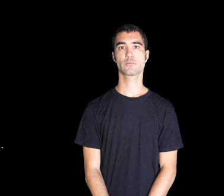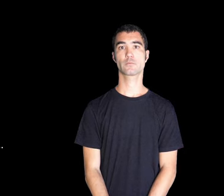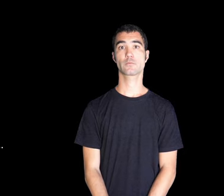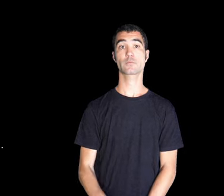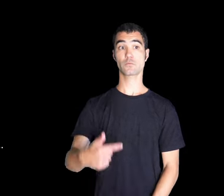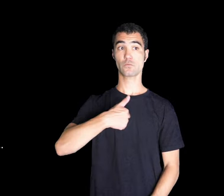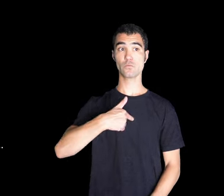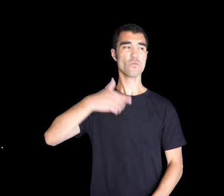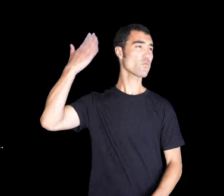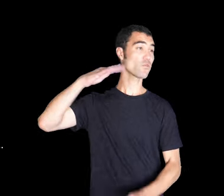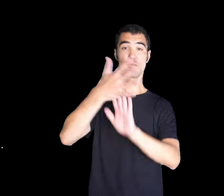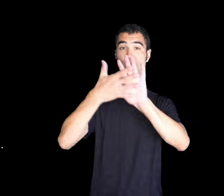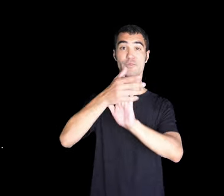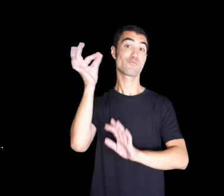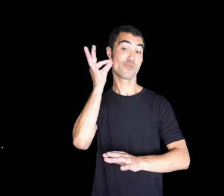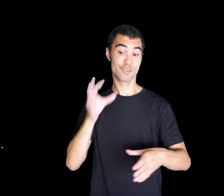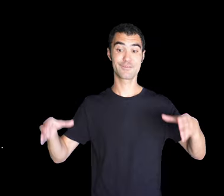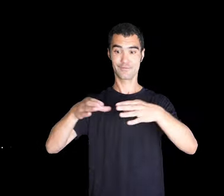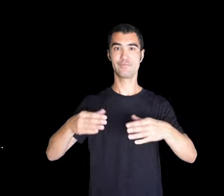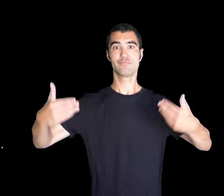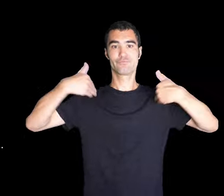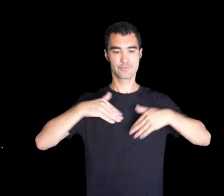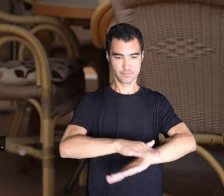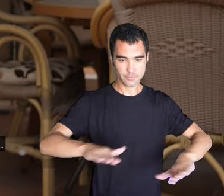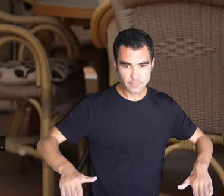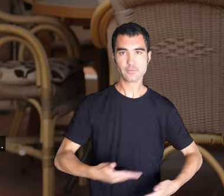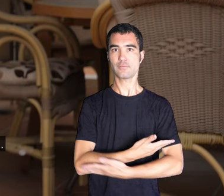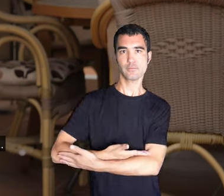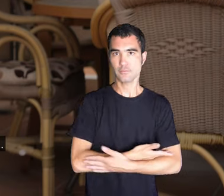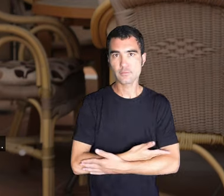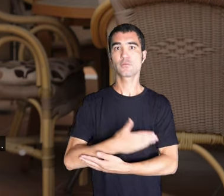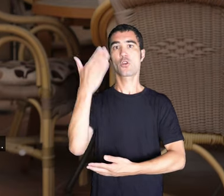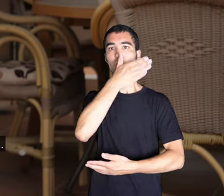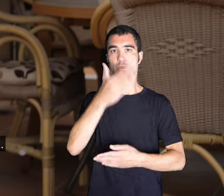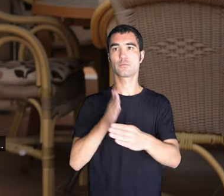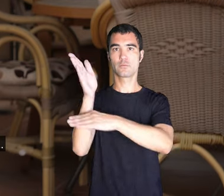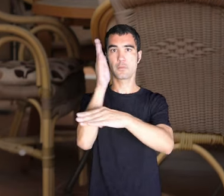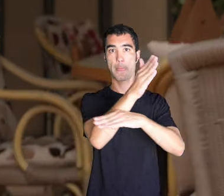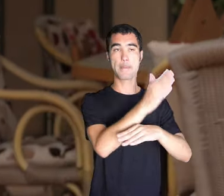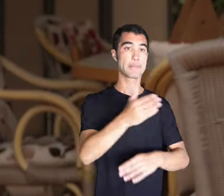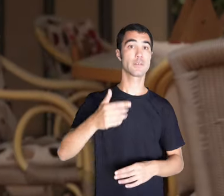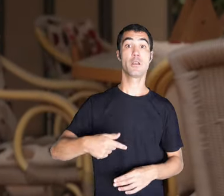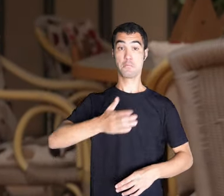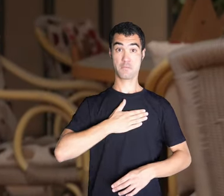Cuando yo digo que eran las mujeres que se ocupaban de los niños, de los deberes, de llevarlos a la escuela y todo esto, te voy a decir,